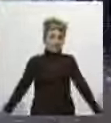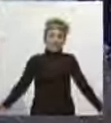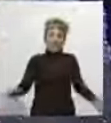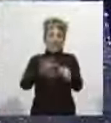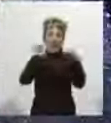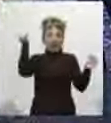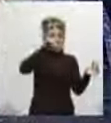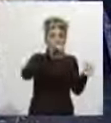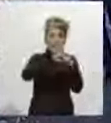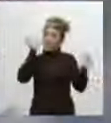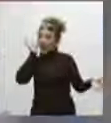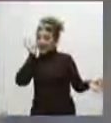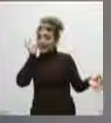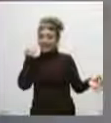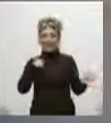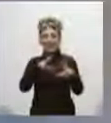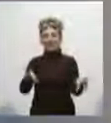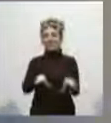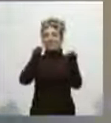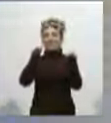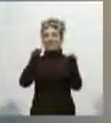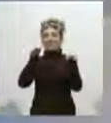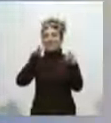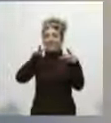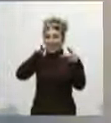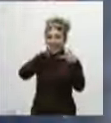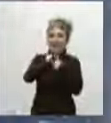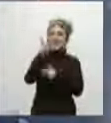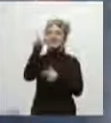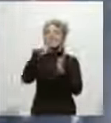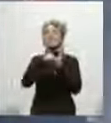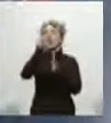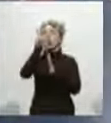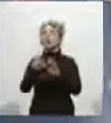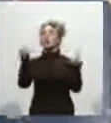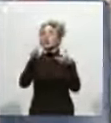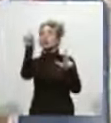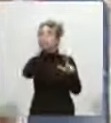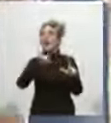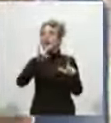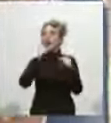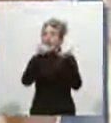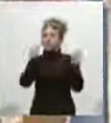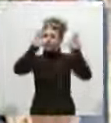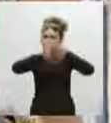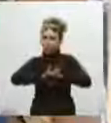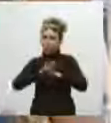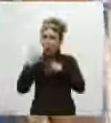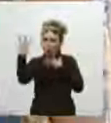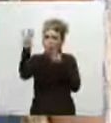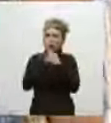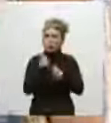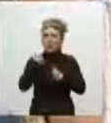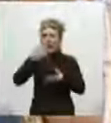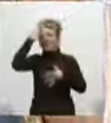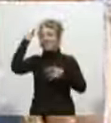amiga. Ha sido todo a través del DOT de Televisión Canaria, esta auténtica gala en la que juntos hemos encontrado al drag ganador de